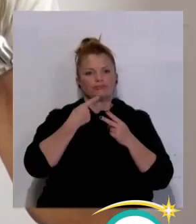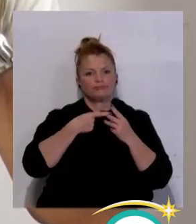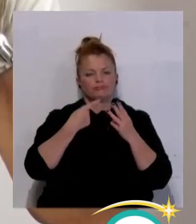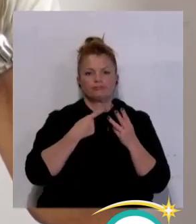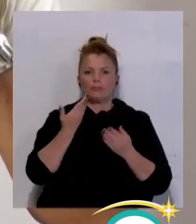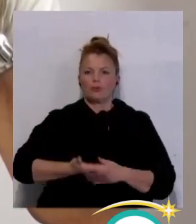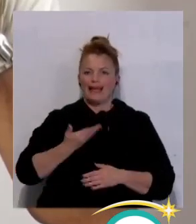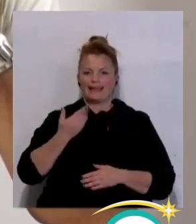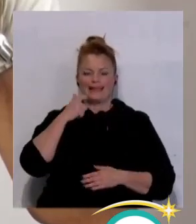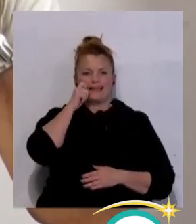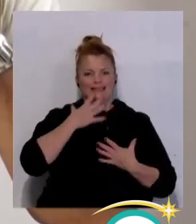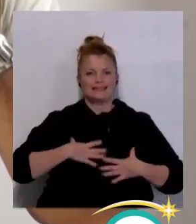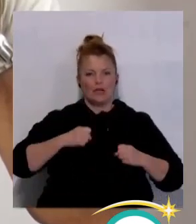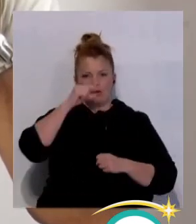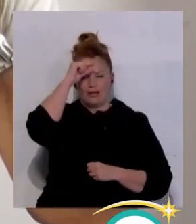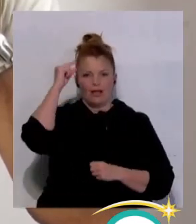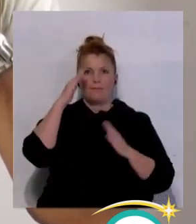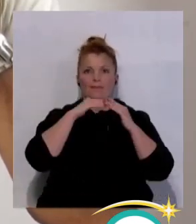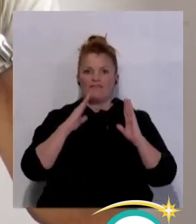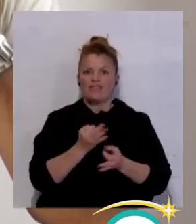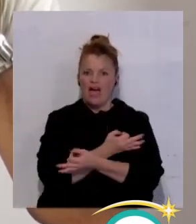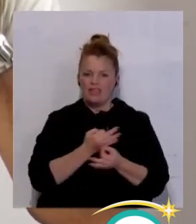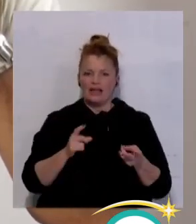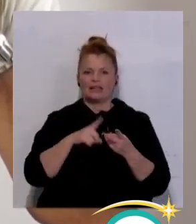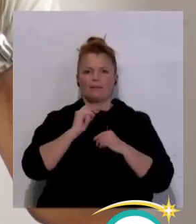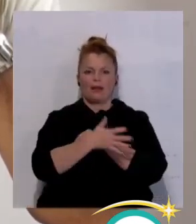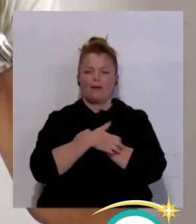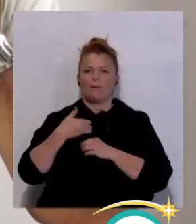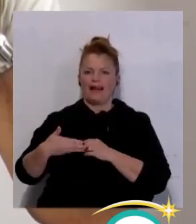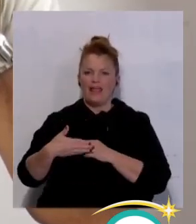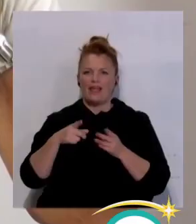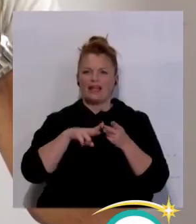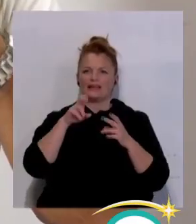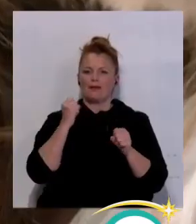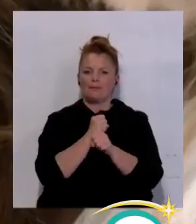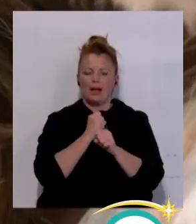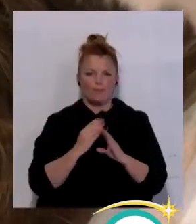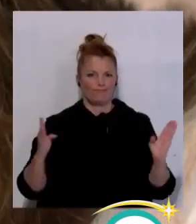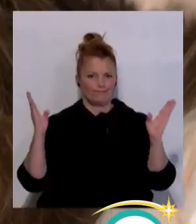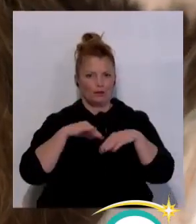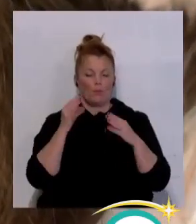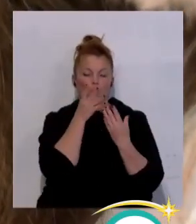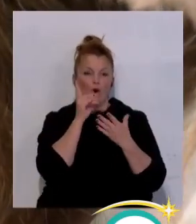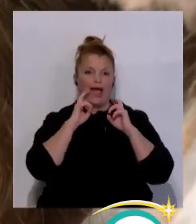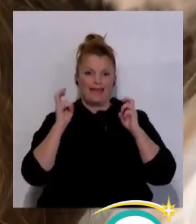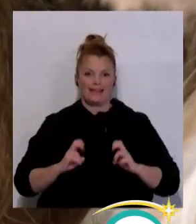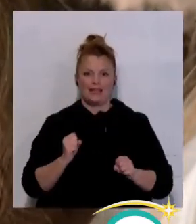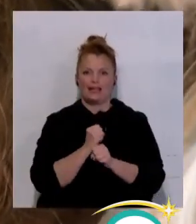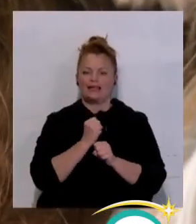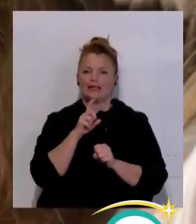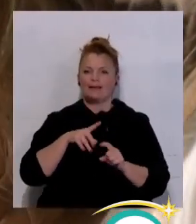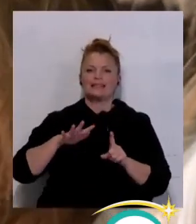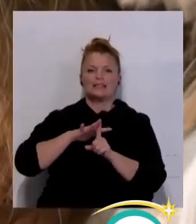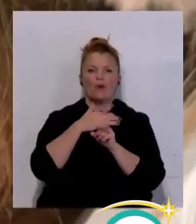salud mental la falta de una vivienda digna, la precariedad o la falta de empleo junto al estrés laboral, así como la situación